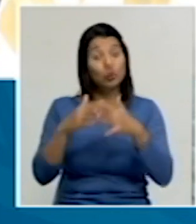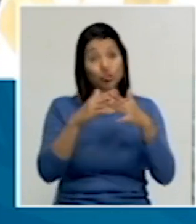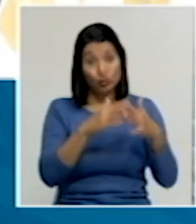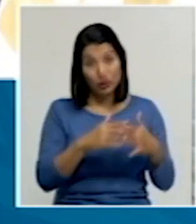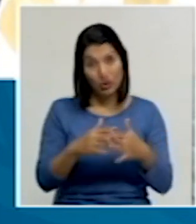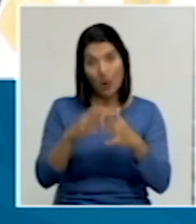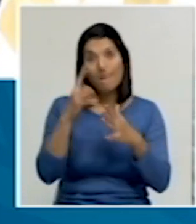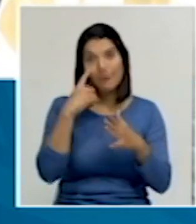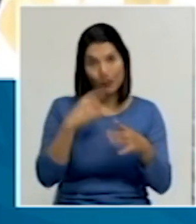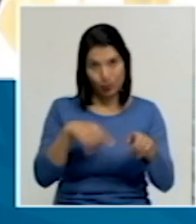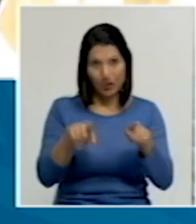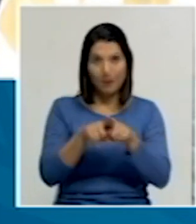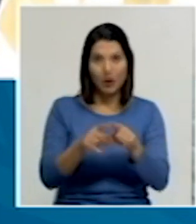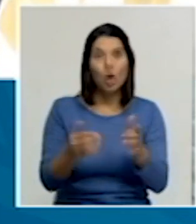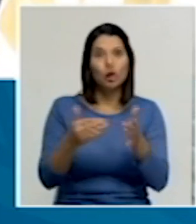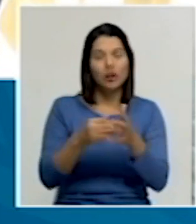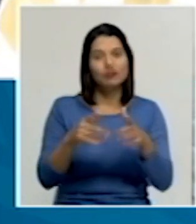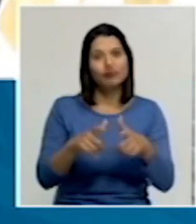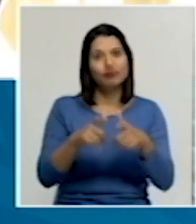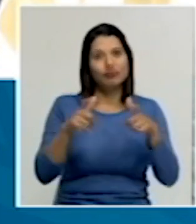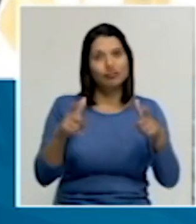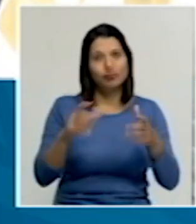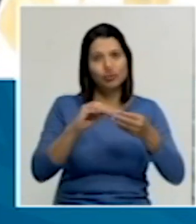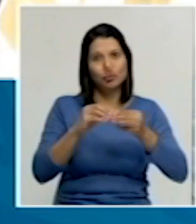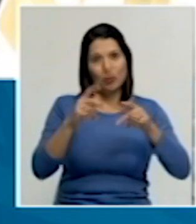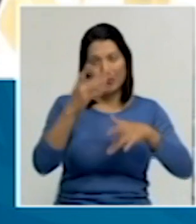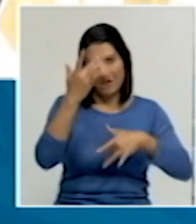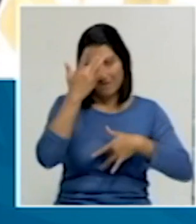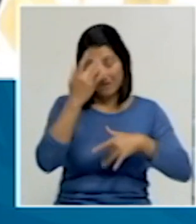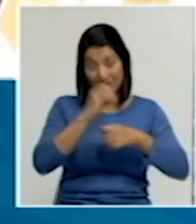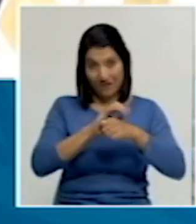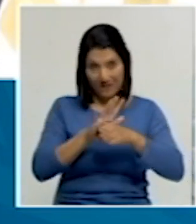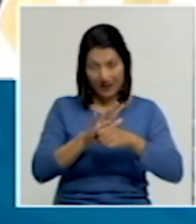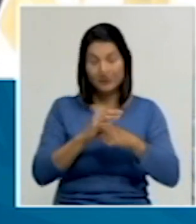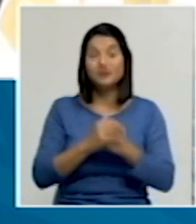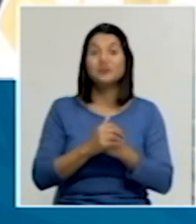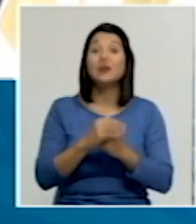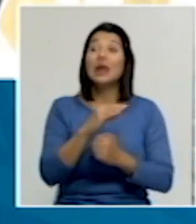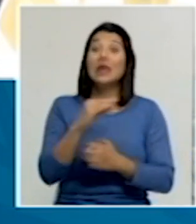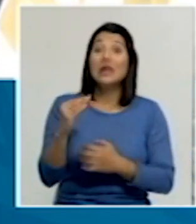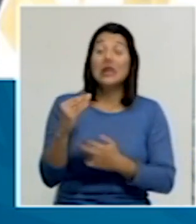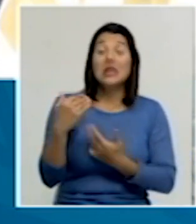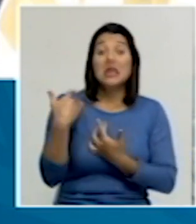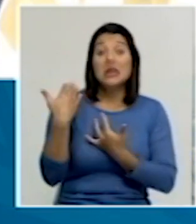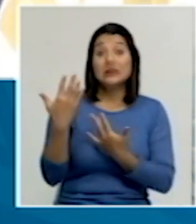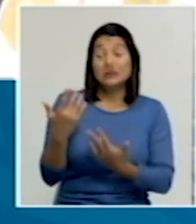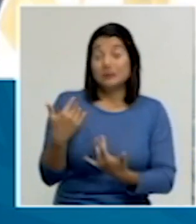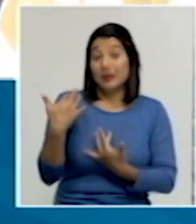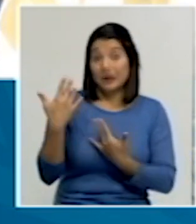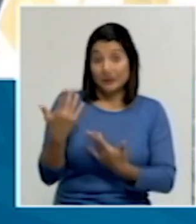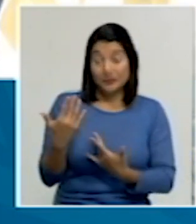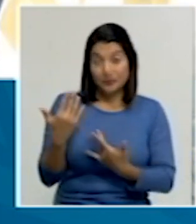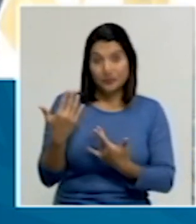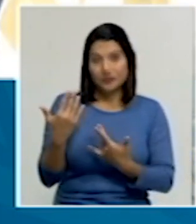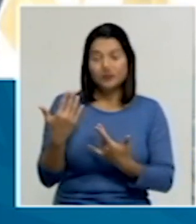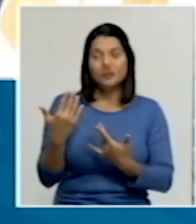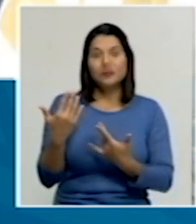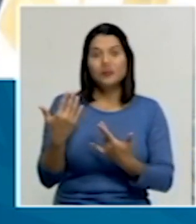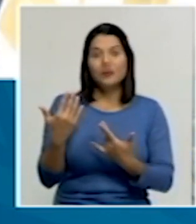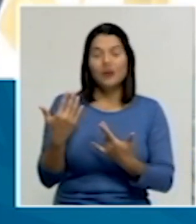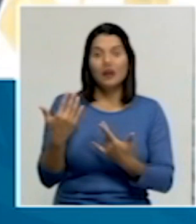digamos, una nueva ola, cuando se esperaba que con digamos, este